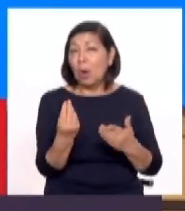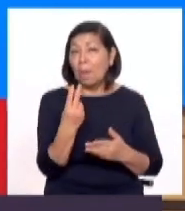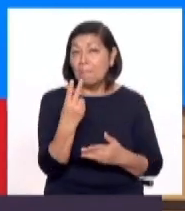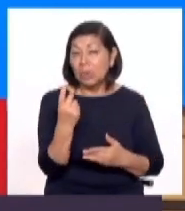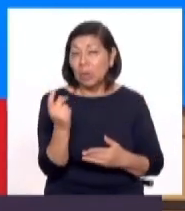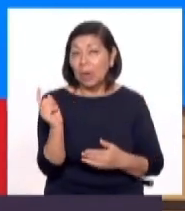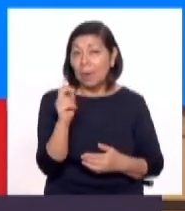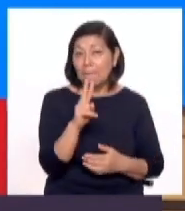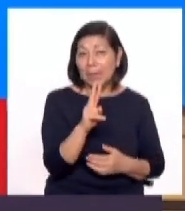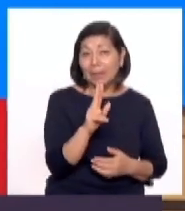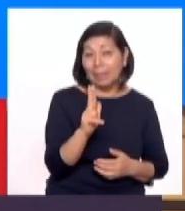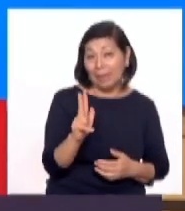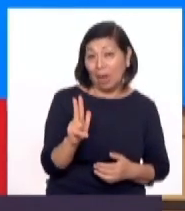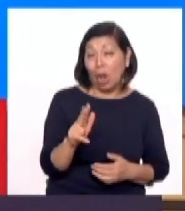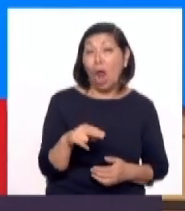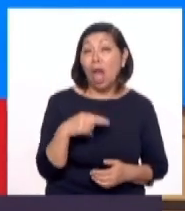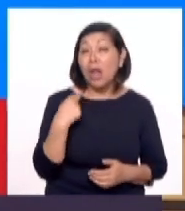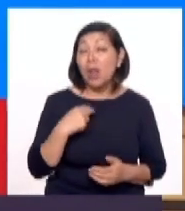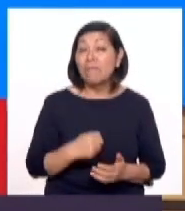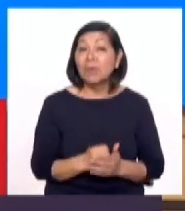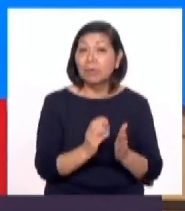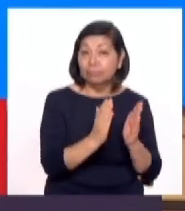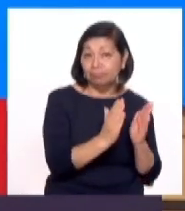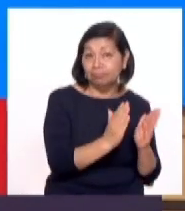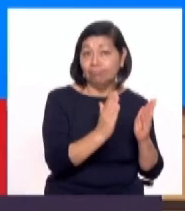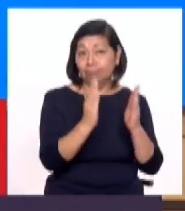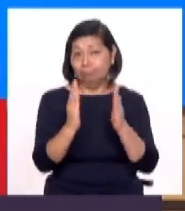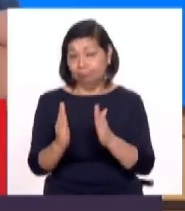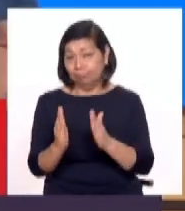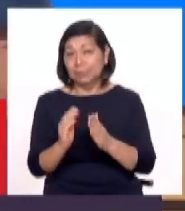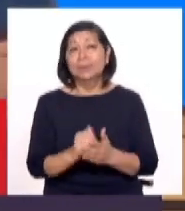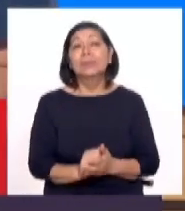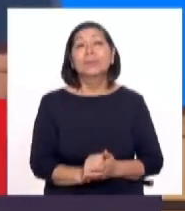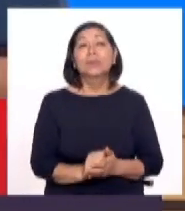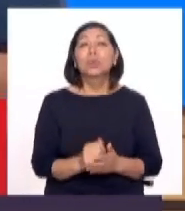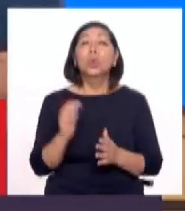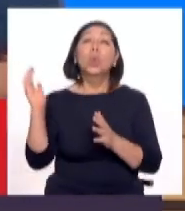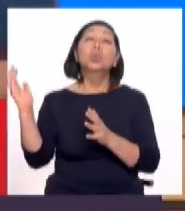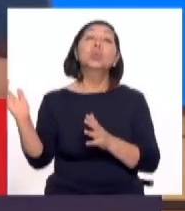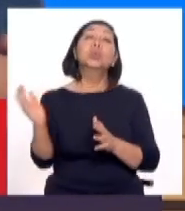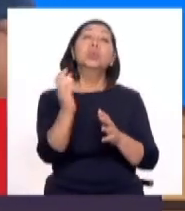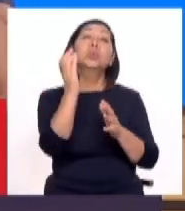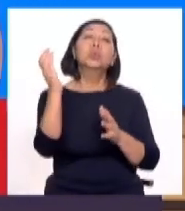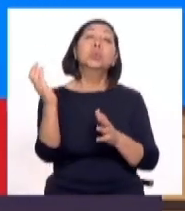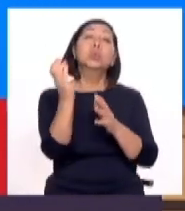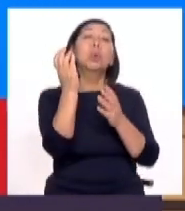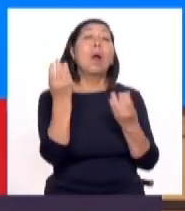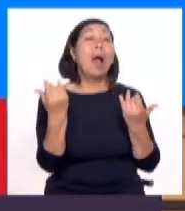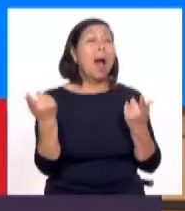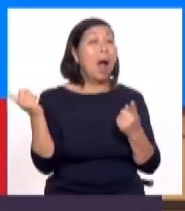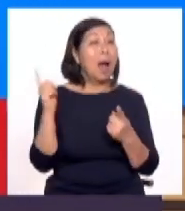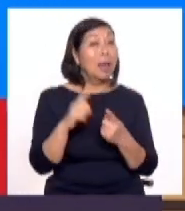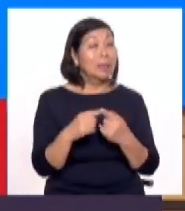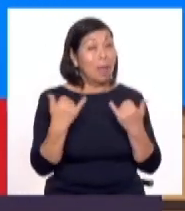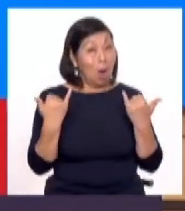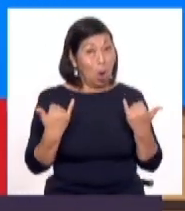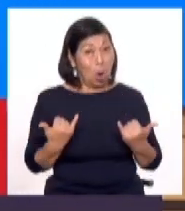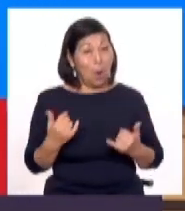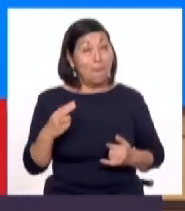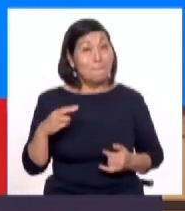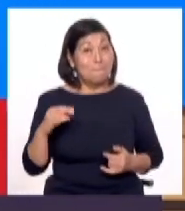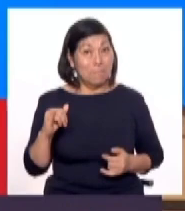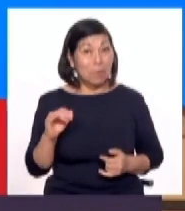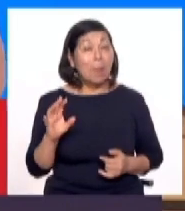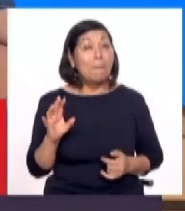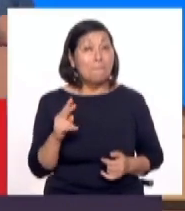21 y 23 de noviembre ahora pasamos al aviso de vientos el cual todavía está vigente hasta el día de hoy miércoles